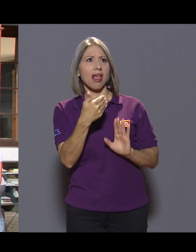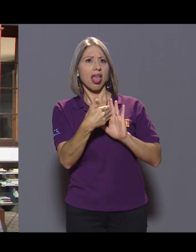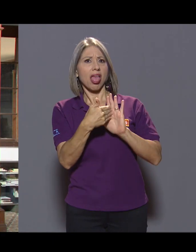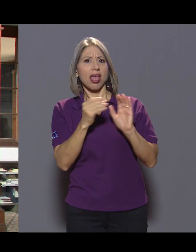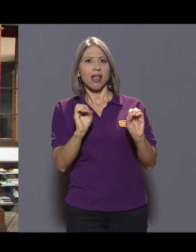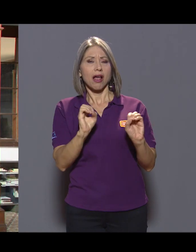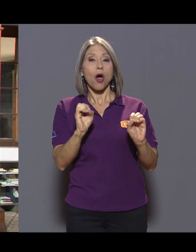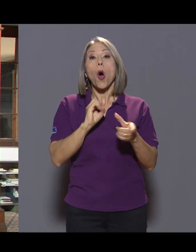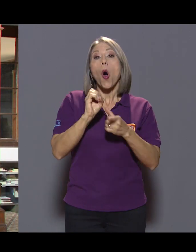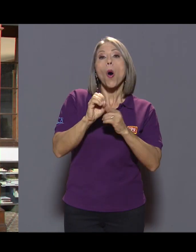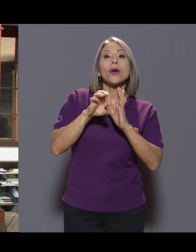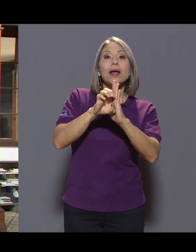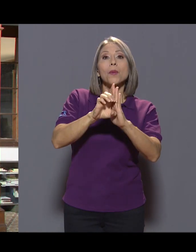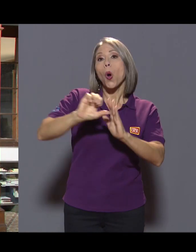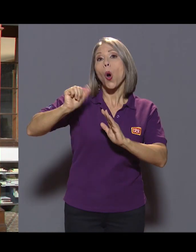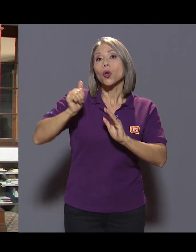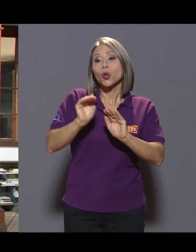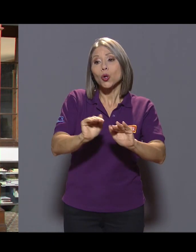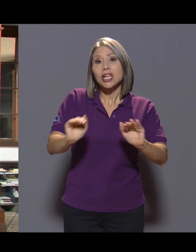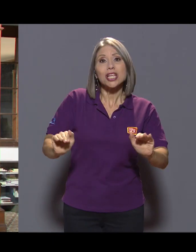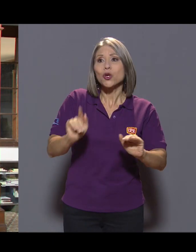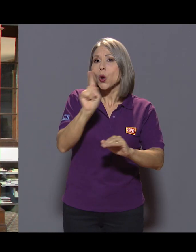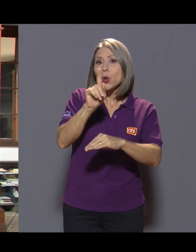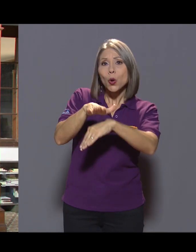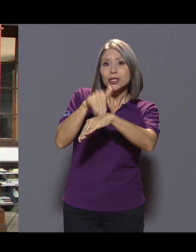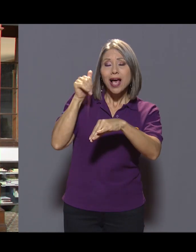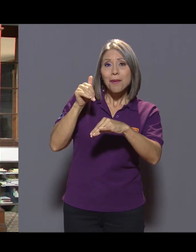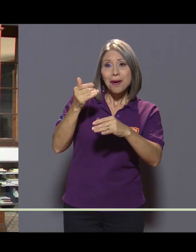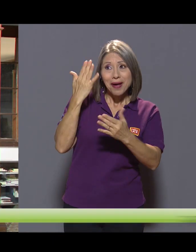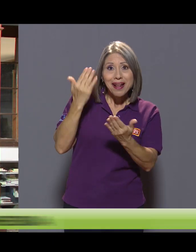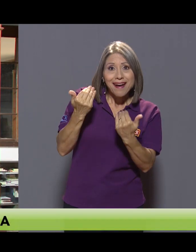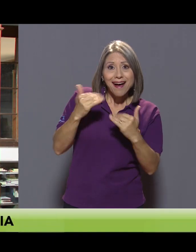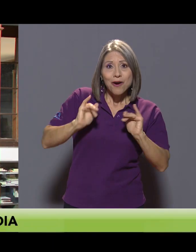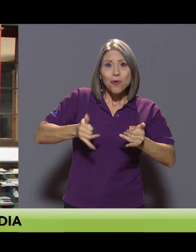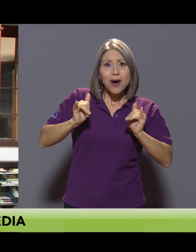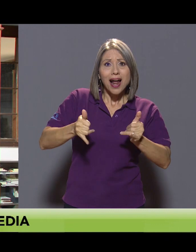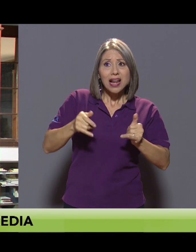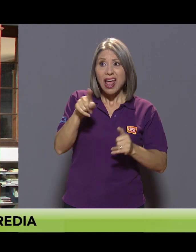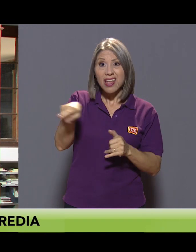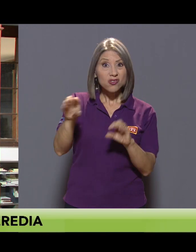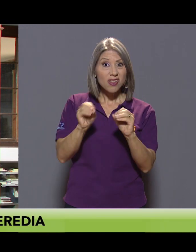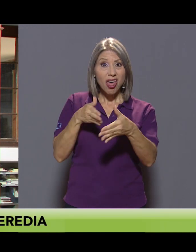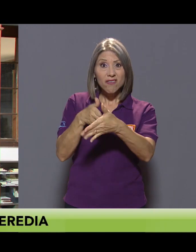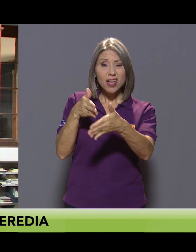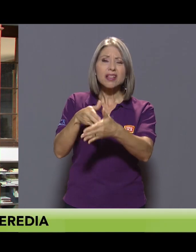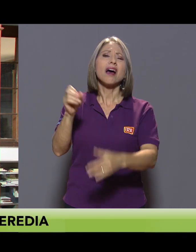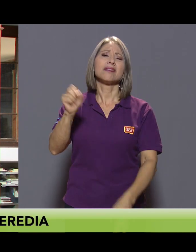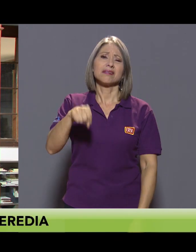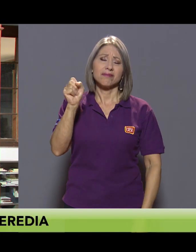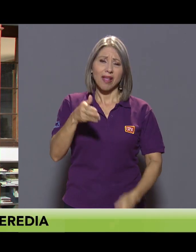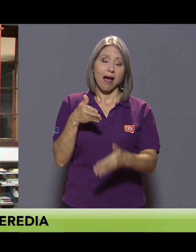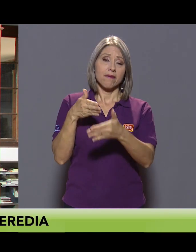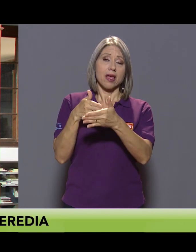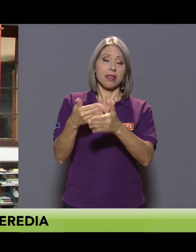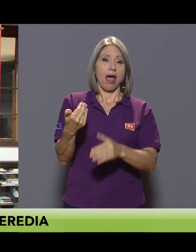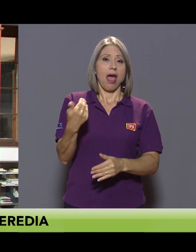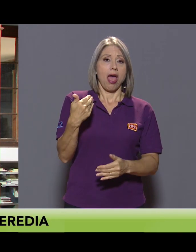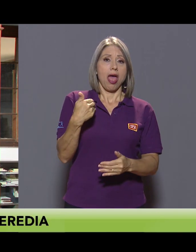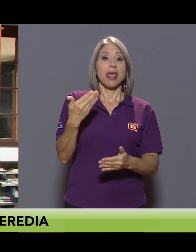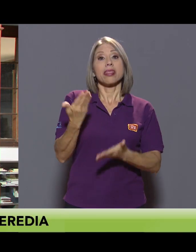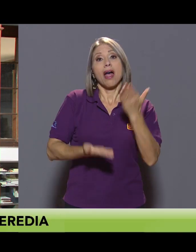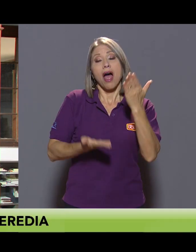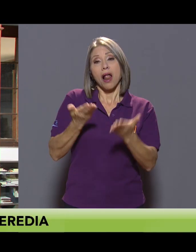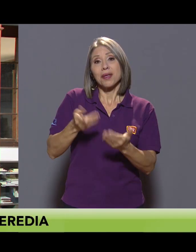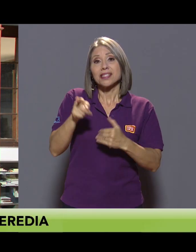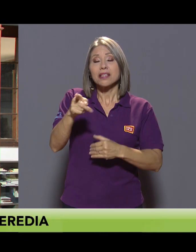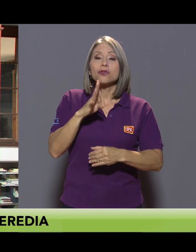chiquito del barrio no los llama a jugar, no pensemos que no se van a ver afectados. Claro que les afecta. Tal vez van a hablar de